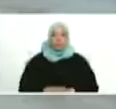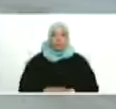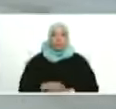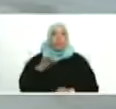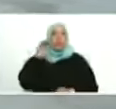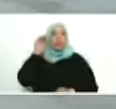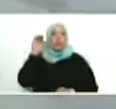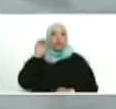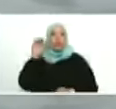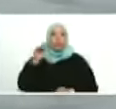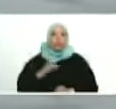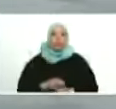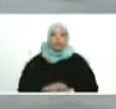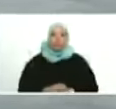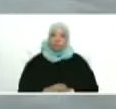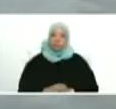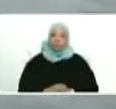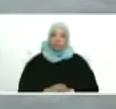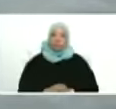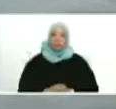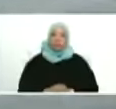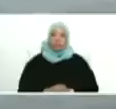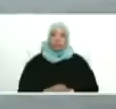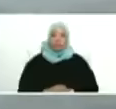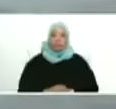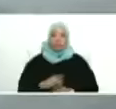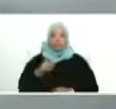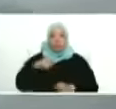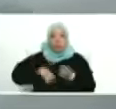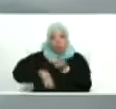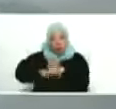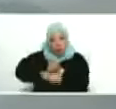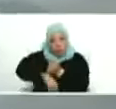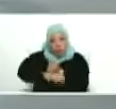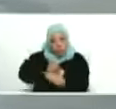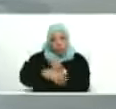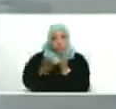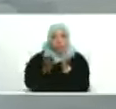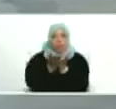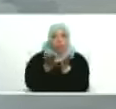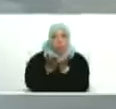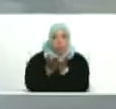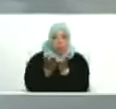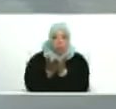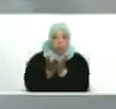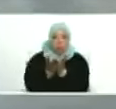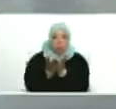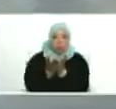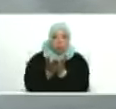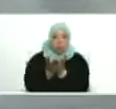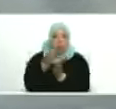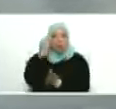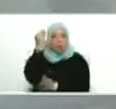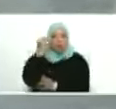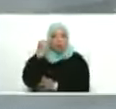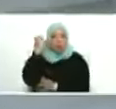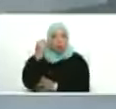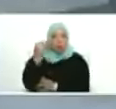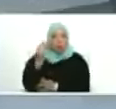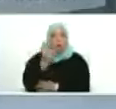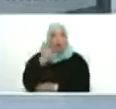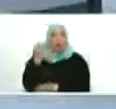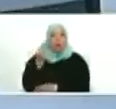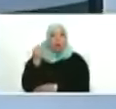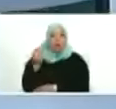futuro con un campo de fútbol, una escuela de fútbol. Todo esto pensando en la